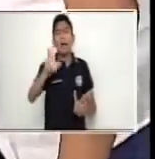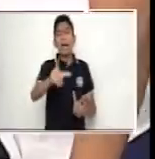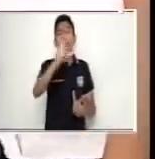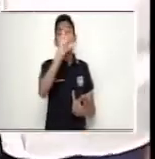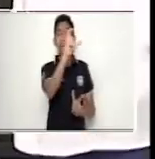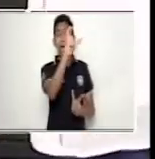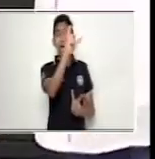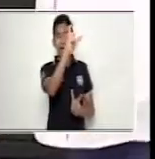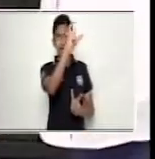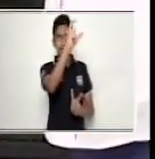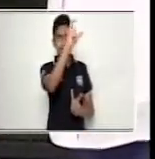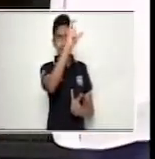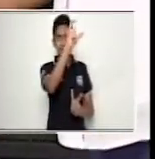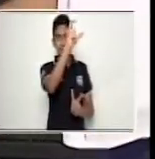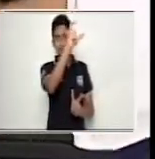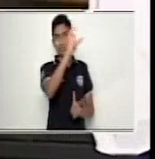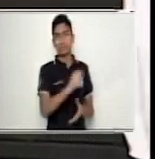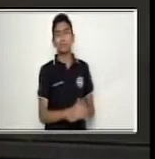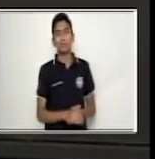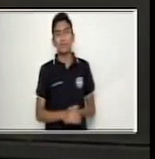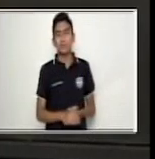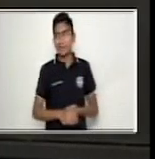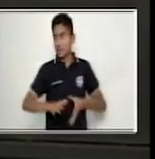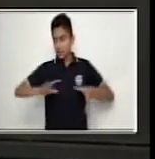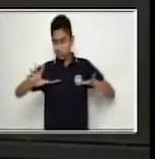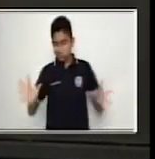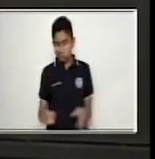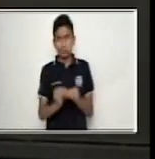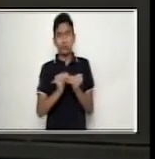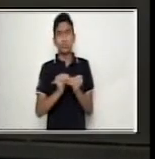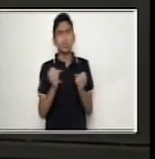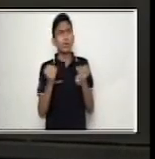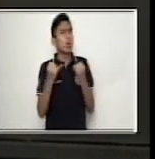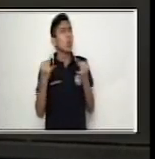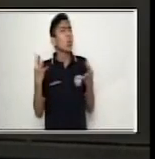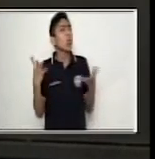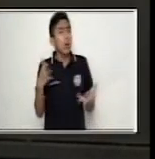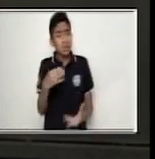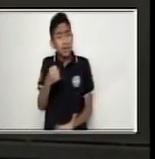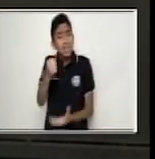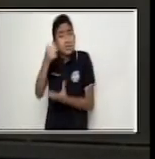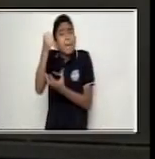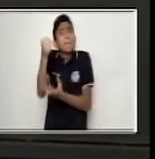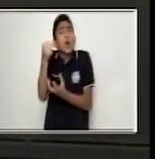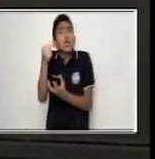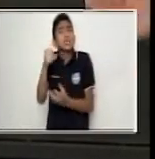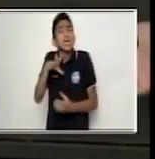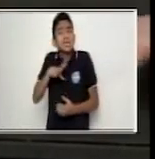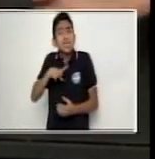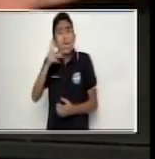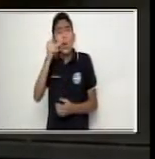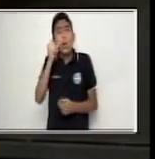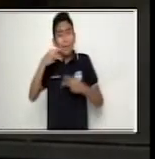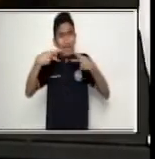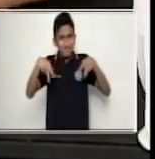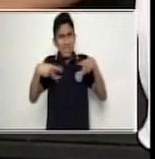debajo de las centenas. Entonces, ¿cuántas bolsas le quedan para vender?